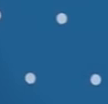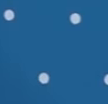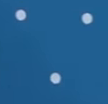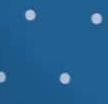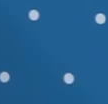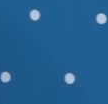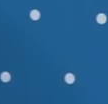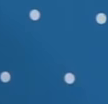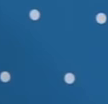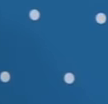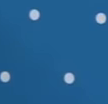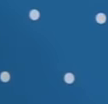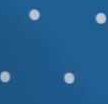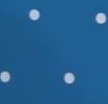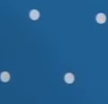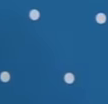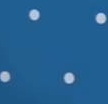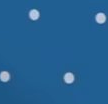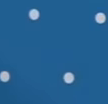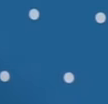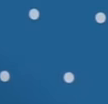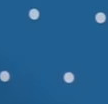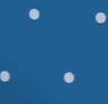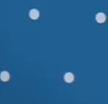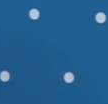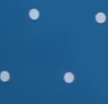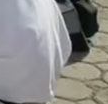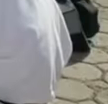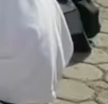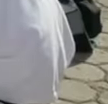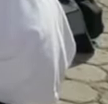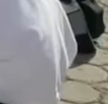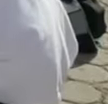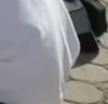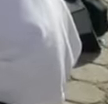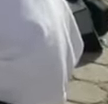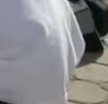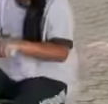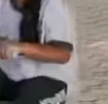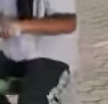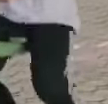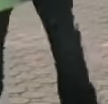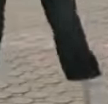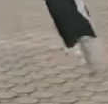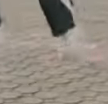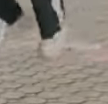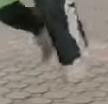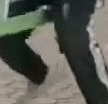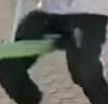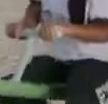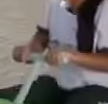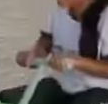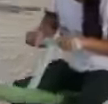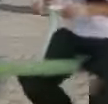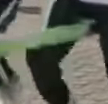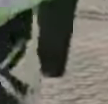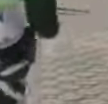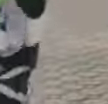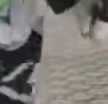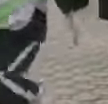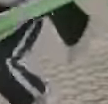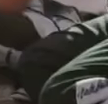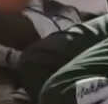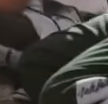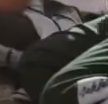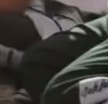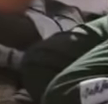Antes Elmo era así de alto, ahora... Un lugar donde la educación y el juego se reúnen para que los